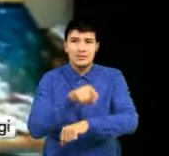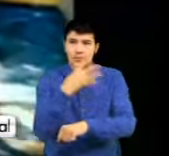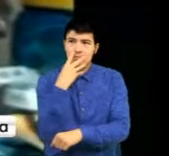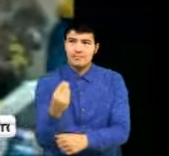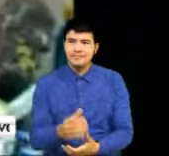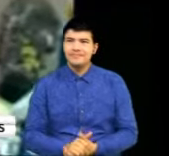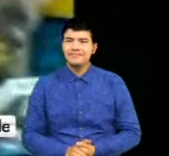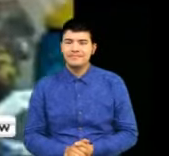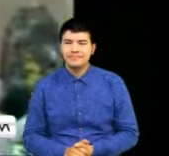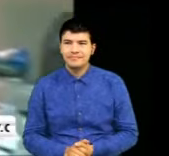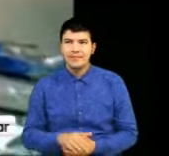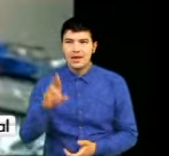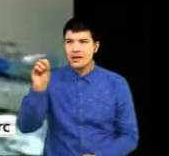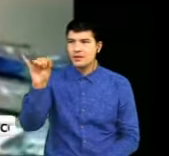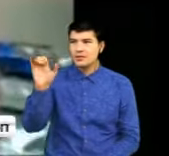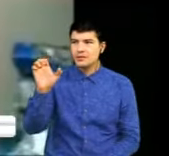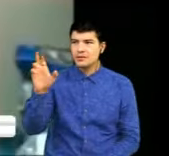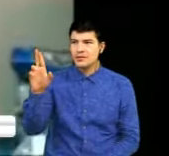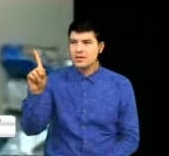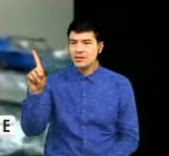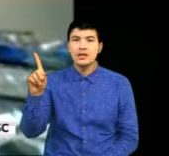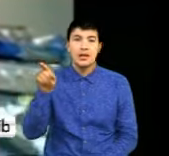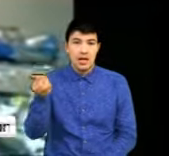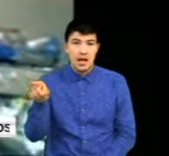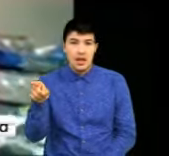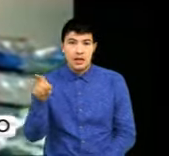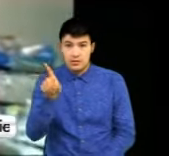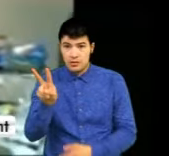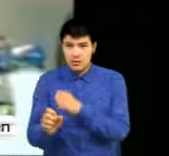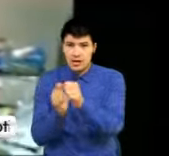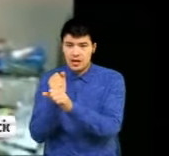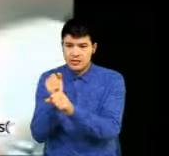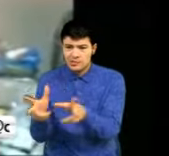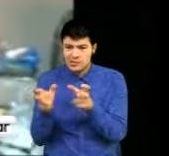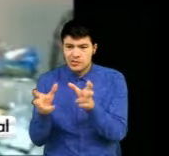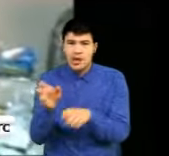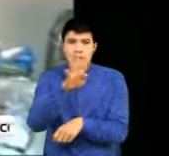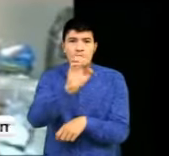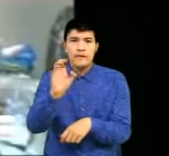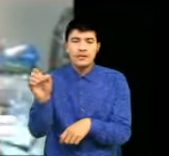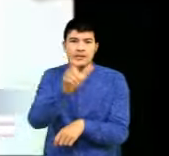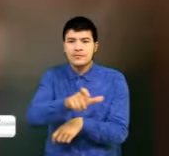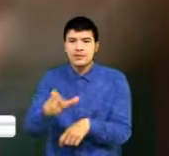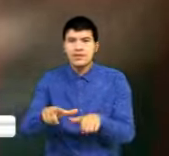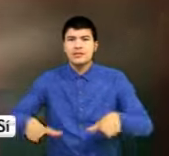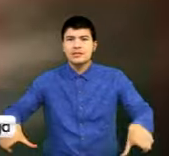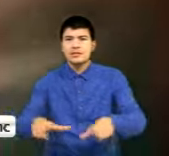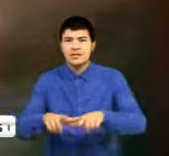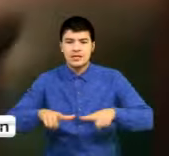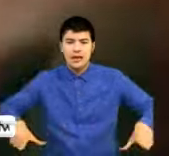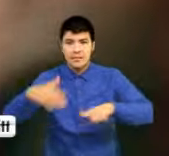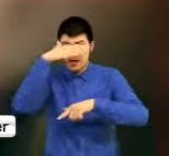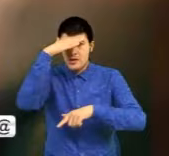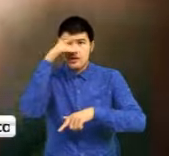Según la fiscalía, Roger Díaz, alias El Cacique, venía desde hace 2 años extorsionando a los 900 presos del patio 2 a cambio